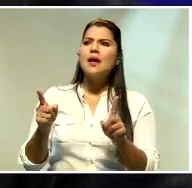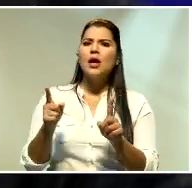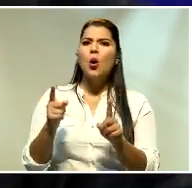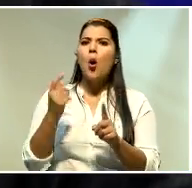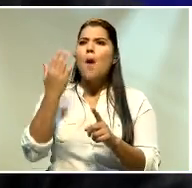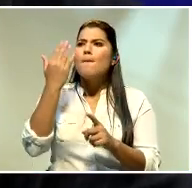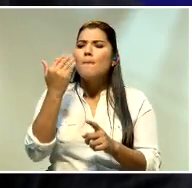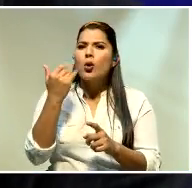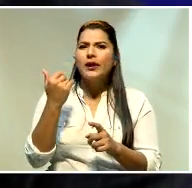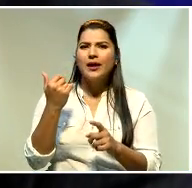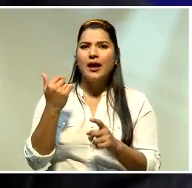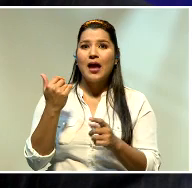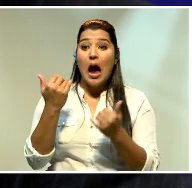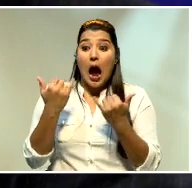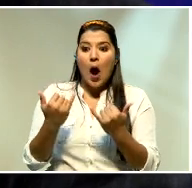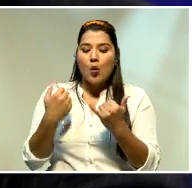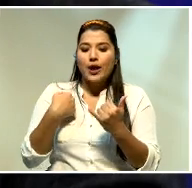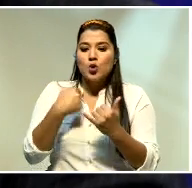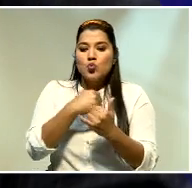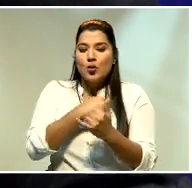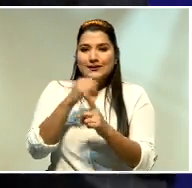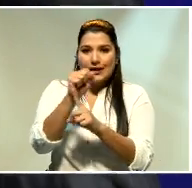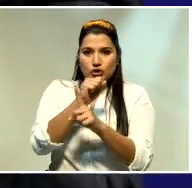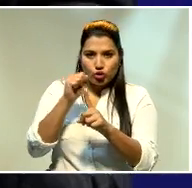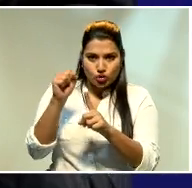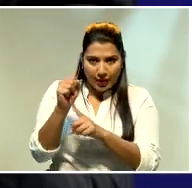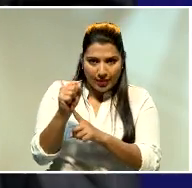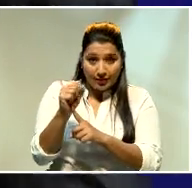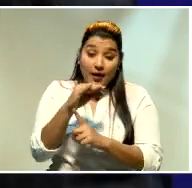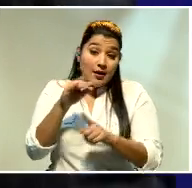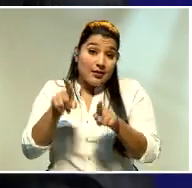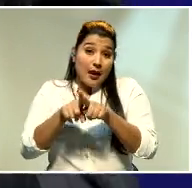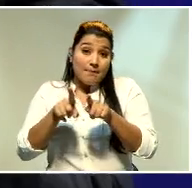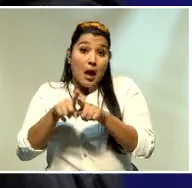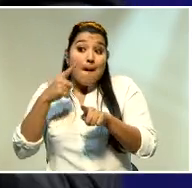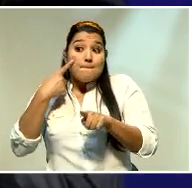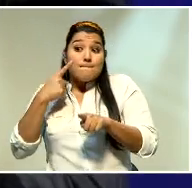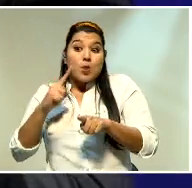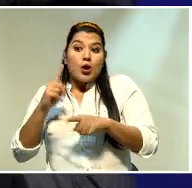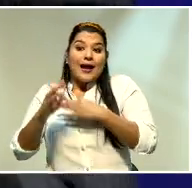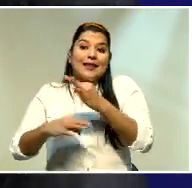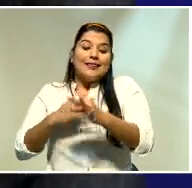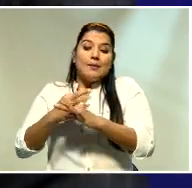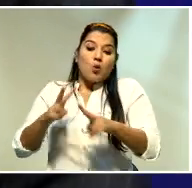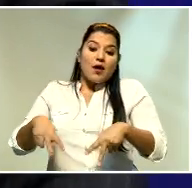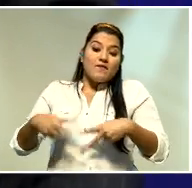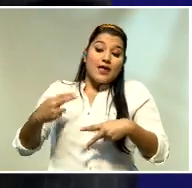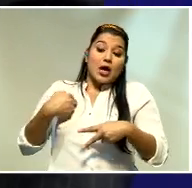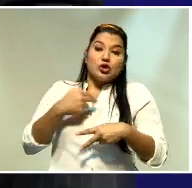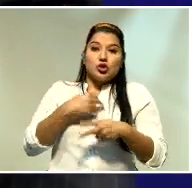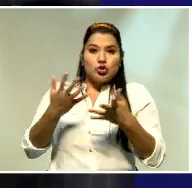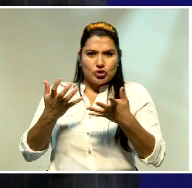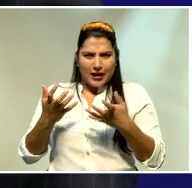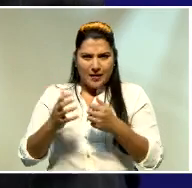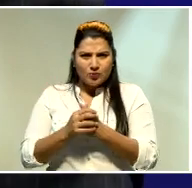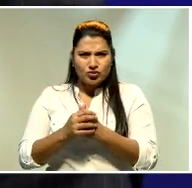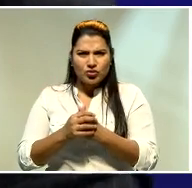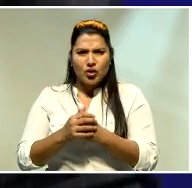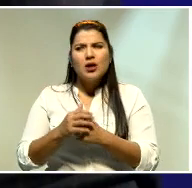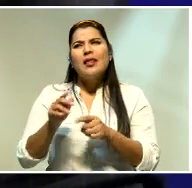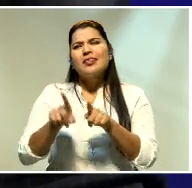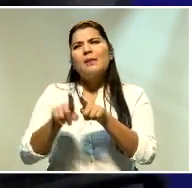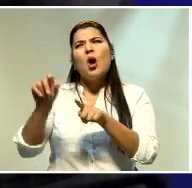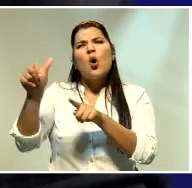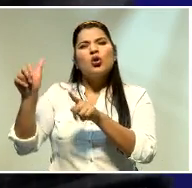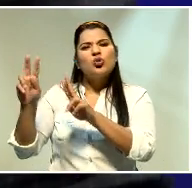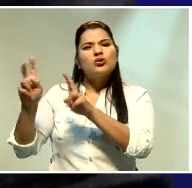una franja de nuestra sociedad y también por el tipo de vida a la que aspiramos con la seguridad social y otras, hay otras cosas, hay otras distorsiones de mercado que hay que